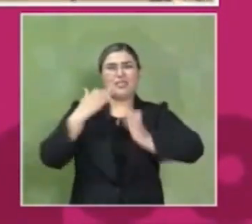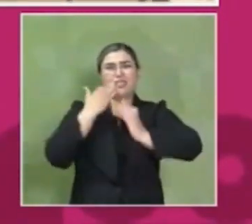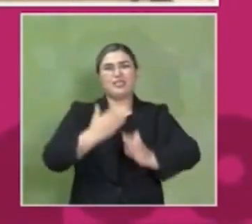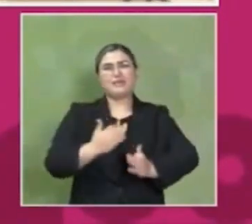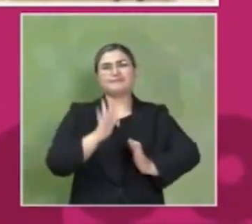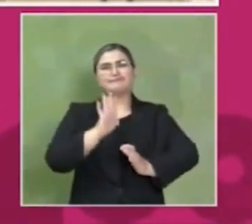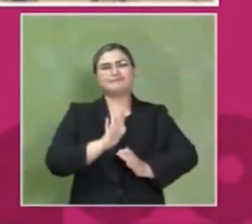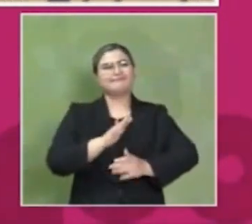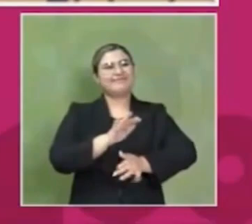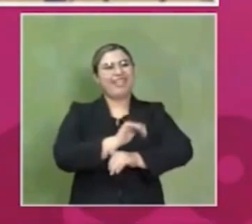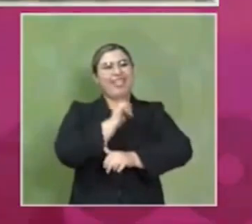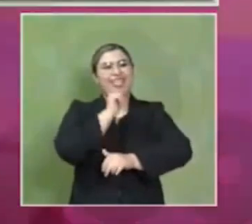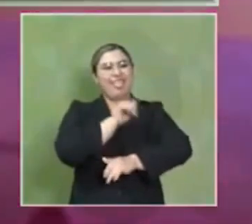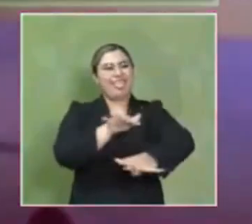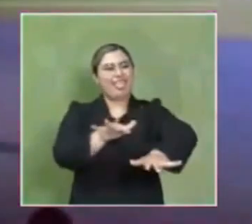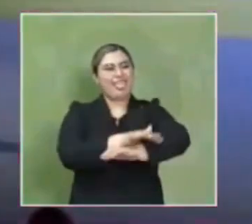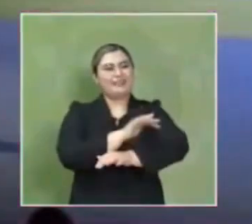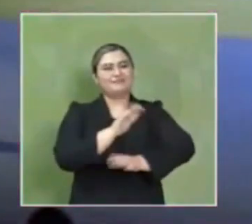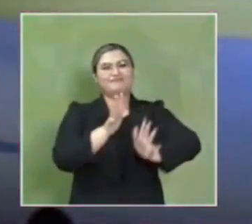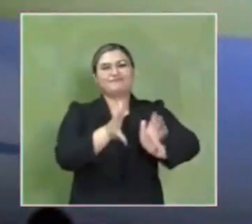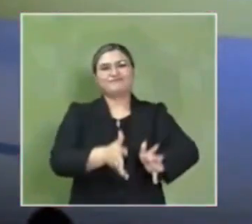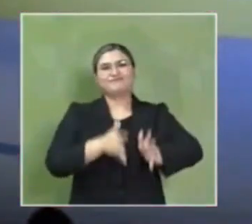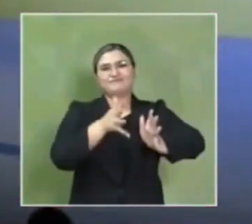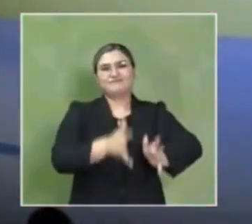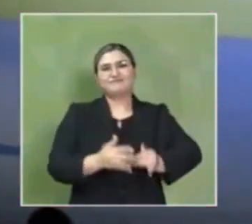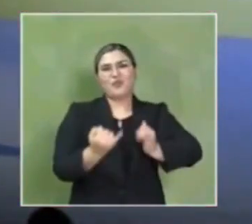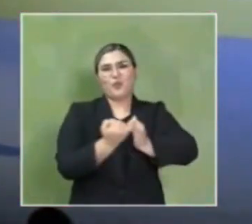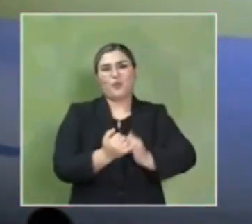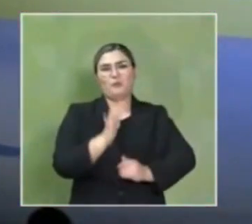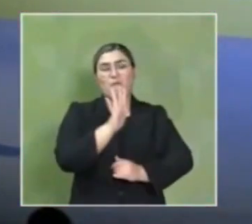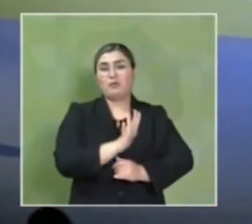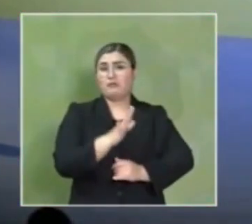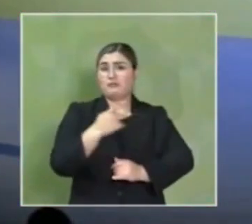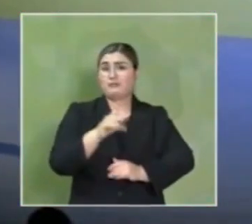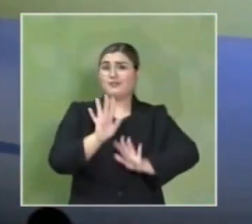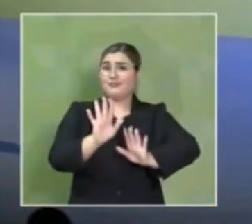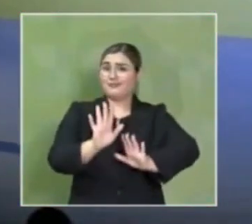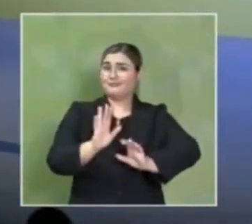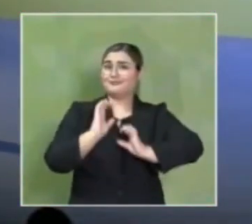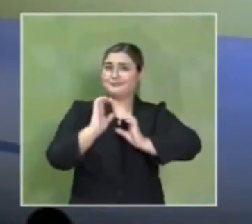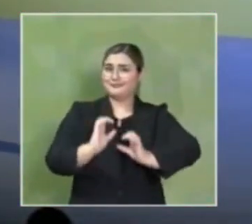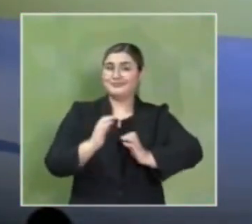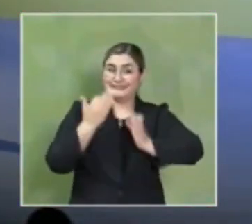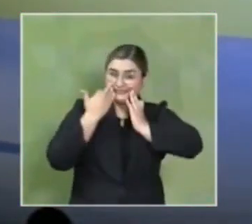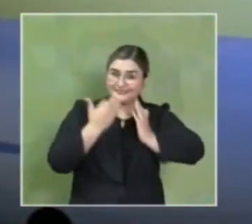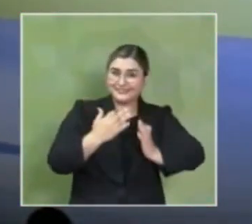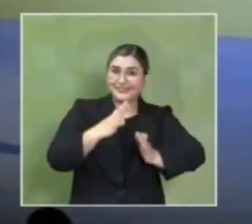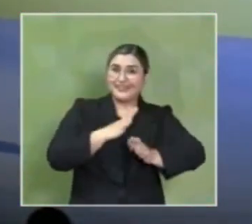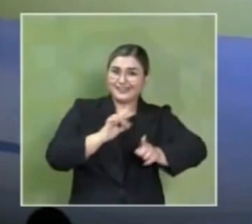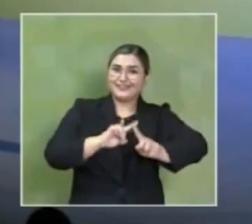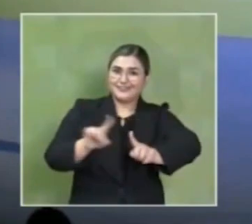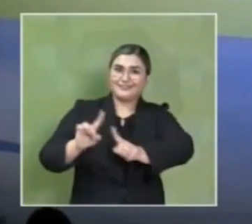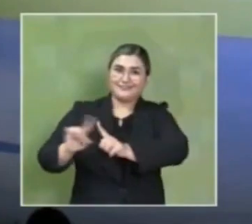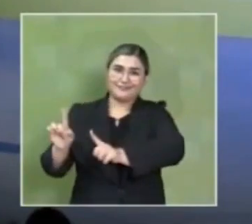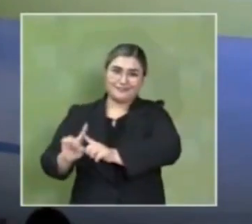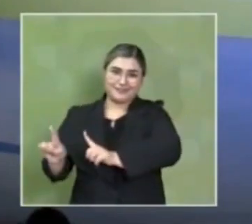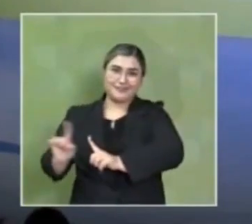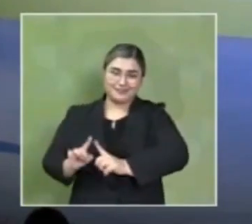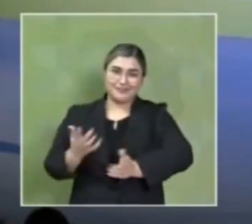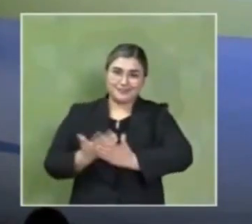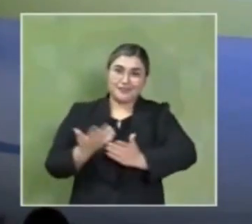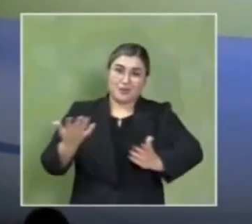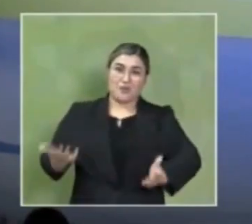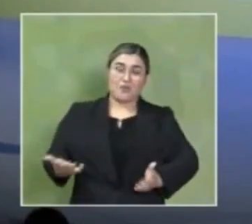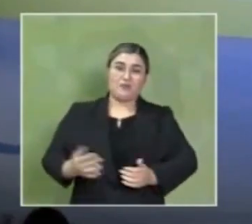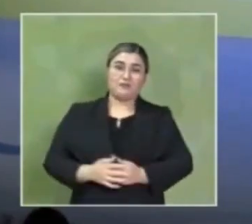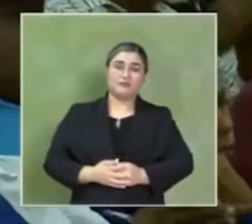según los datos que tengo aquí, en el auditorio estaban más de mil personas que, pues, tenían que cumplir con el protocolo del